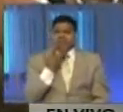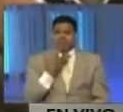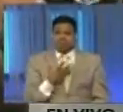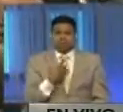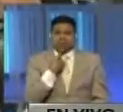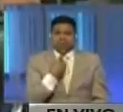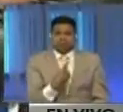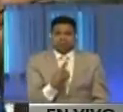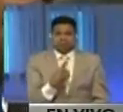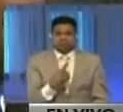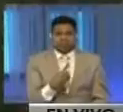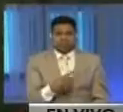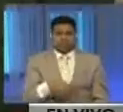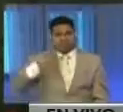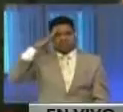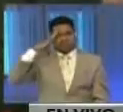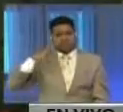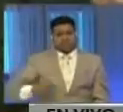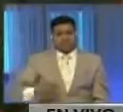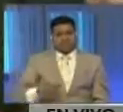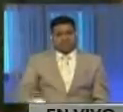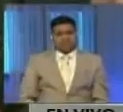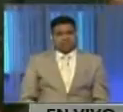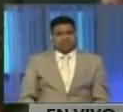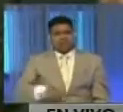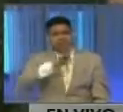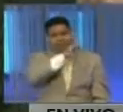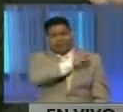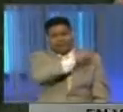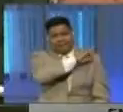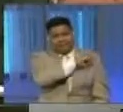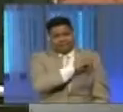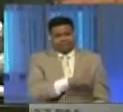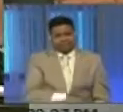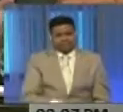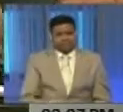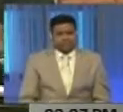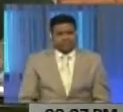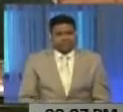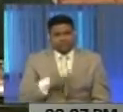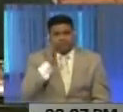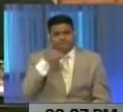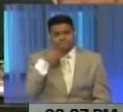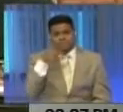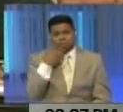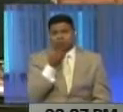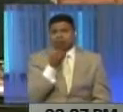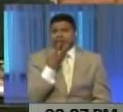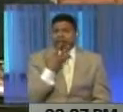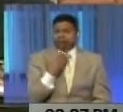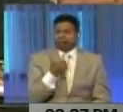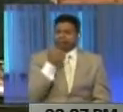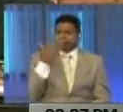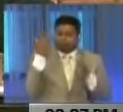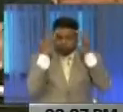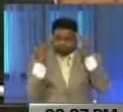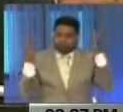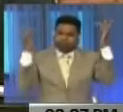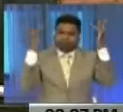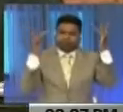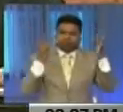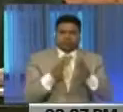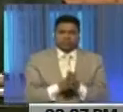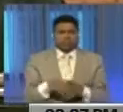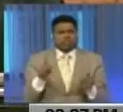el general en jefe, un geopolítico nato. Innato, ¿verdad? Y